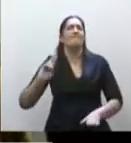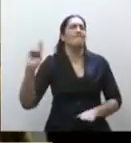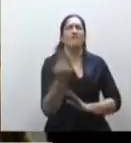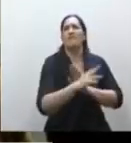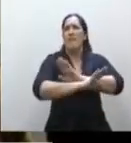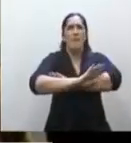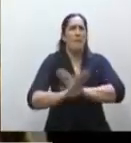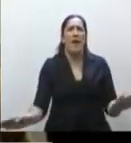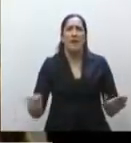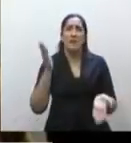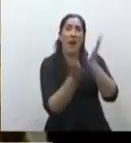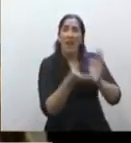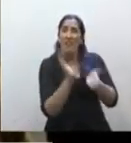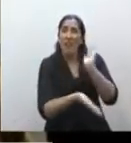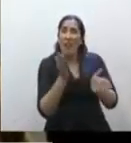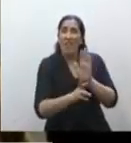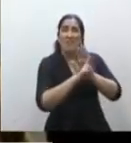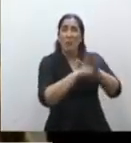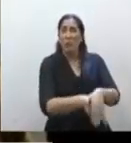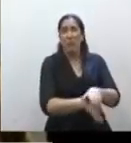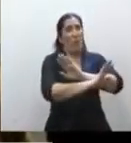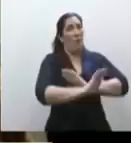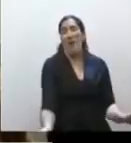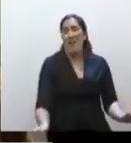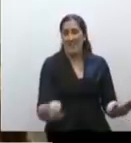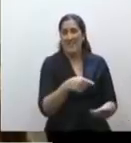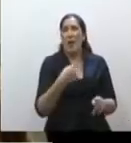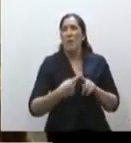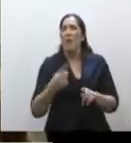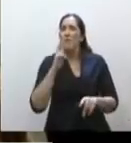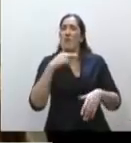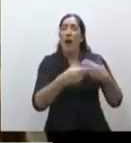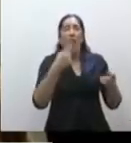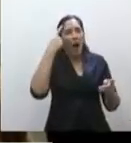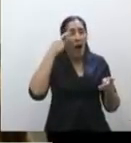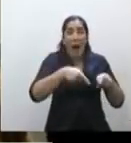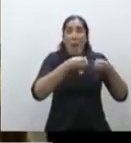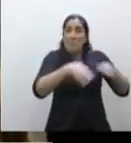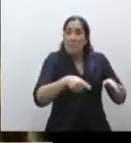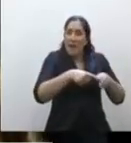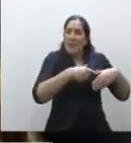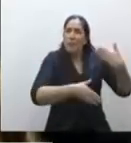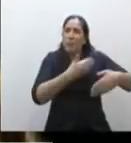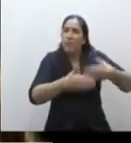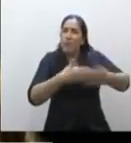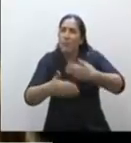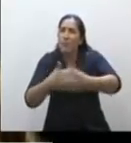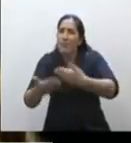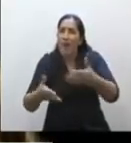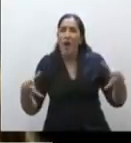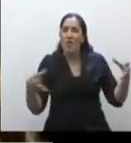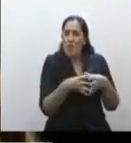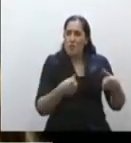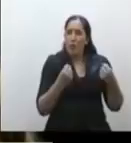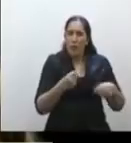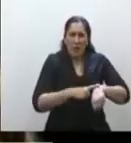muerta por la violencia de género. Fíjese la evolución que fue tomando el movimiento en